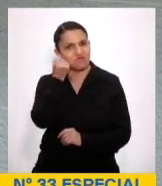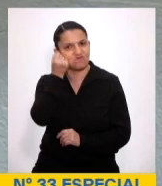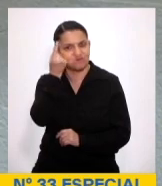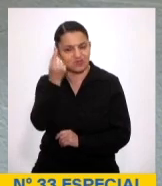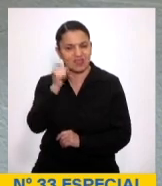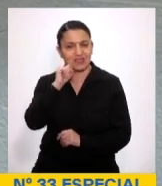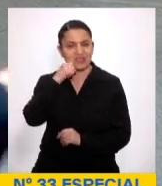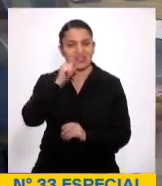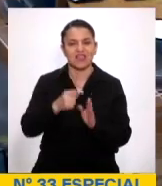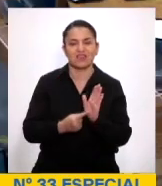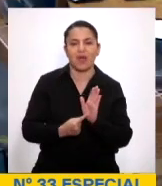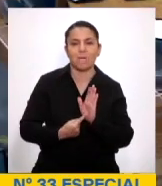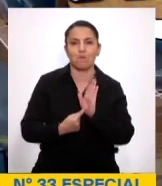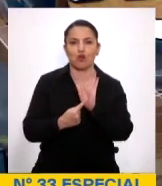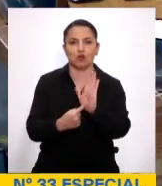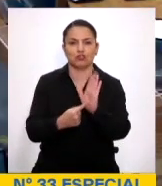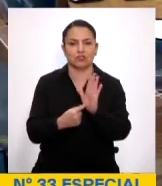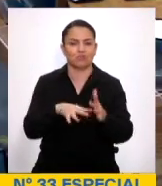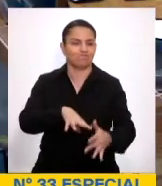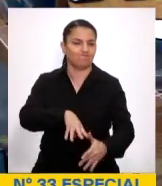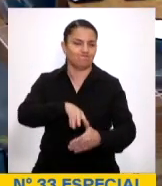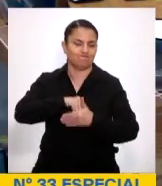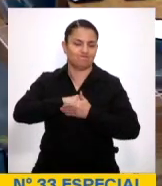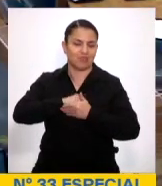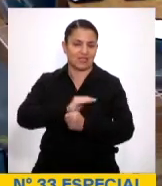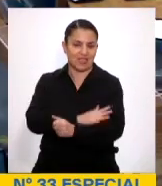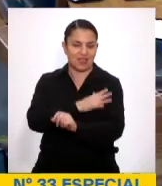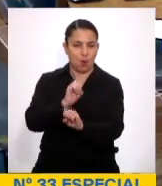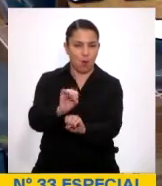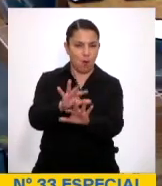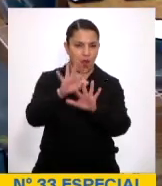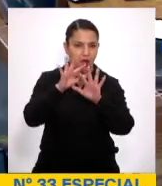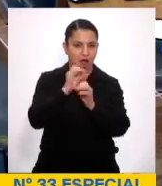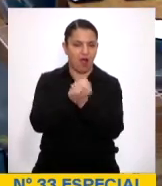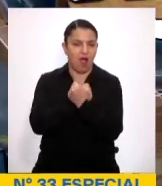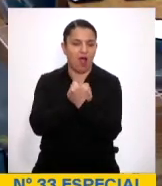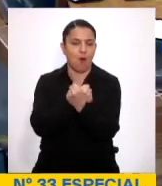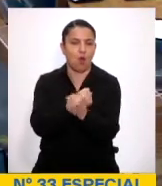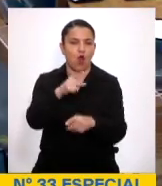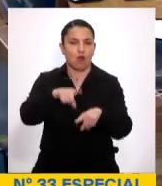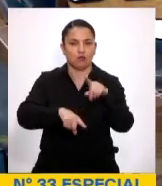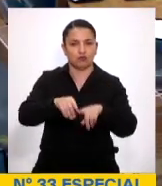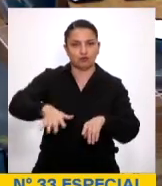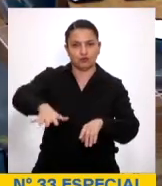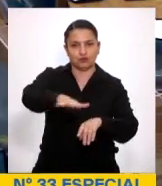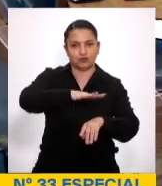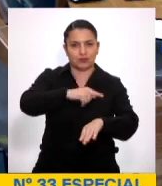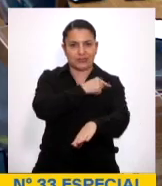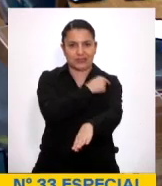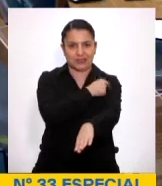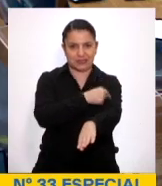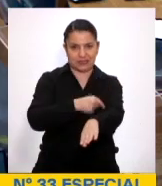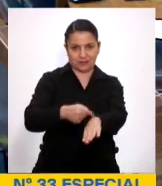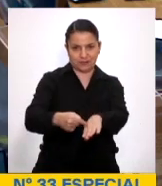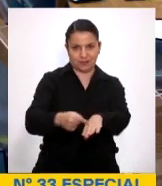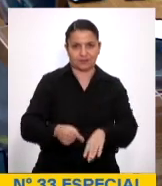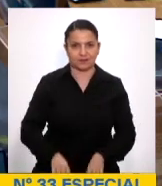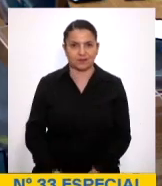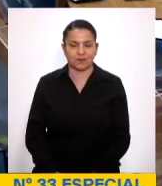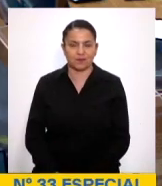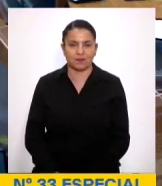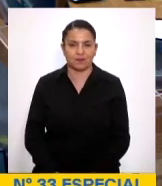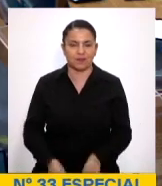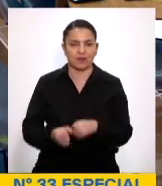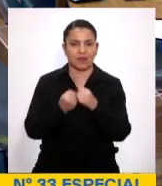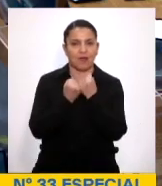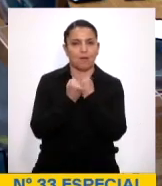cristalizar el arraigado sentimiento admiración y amor al territorio en que vivimos del amor a